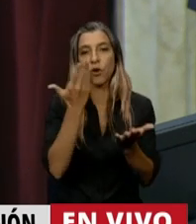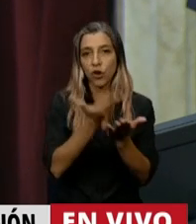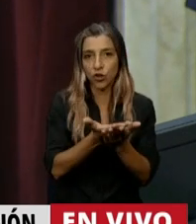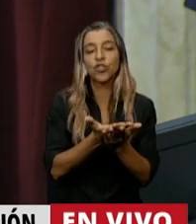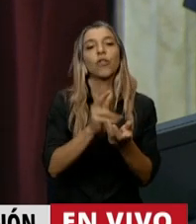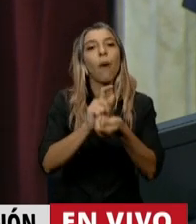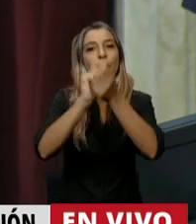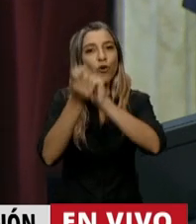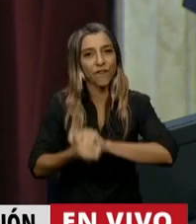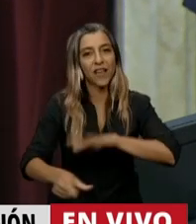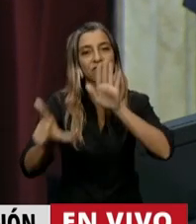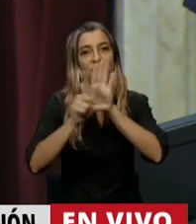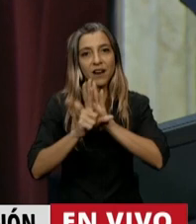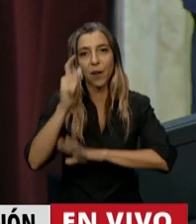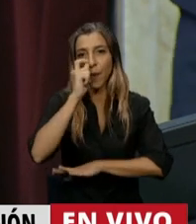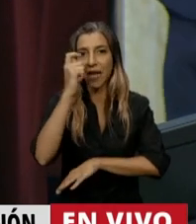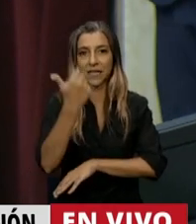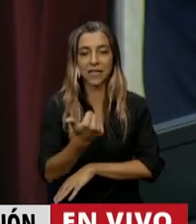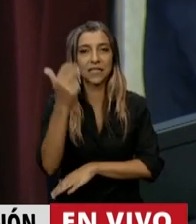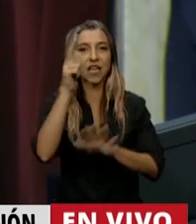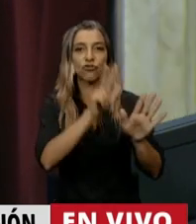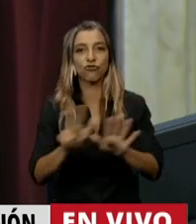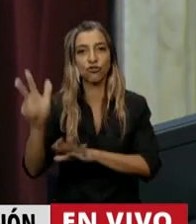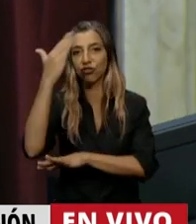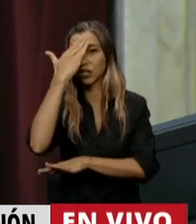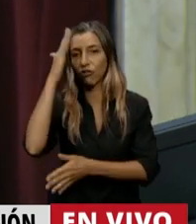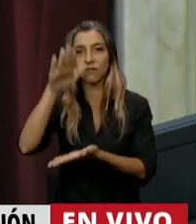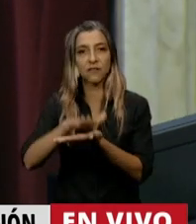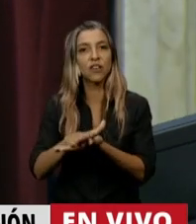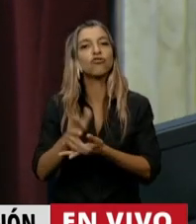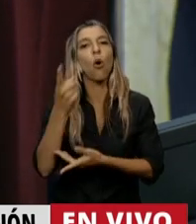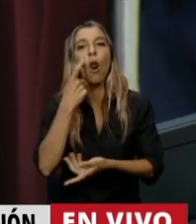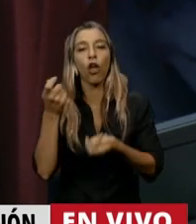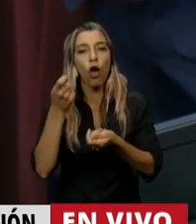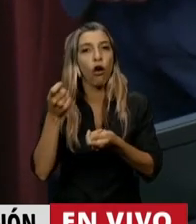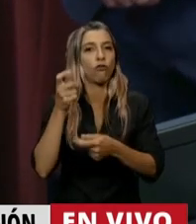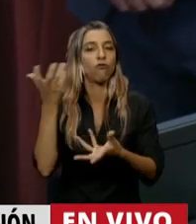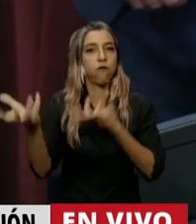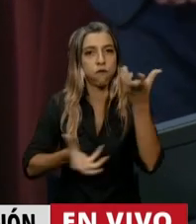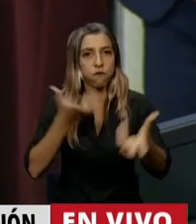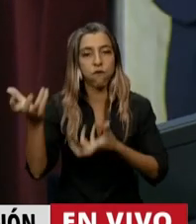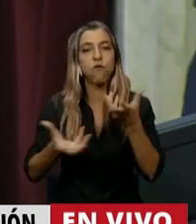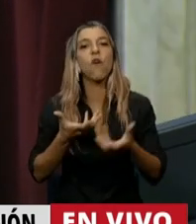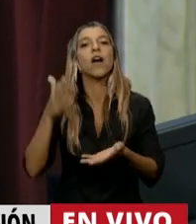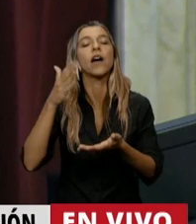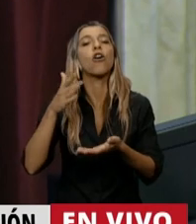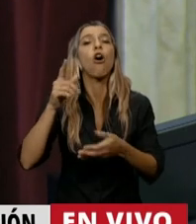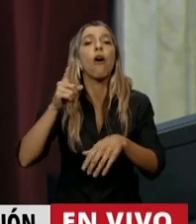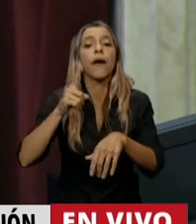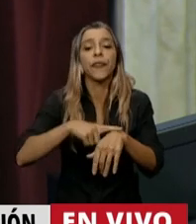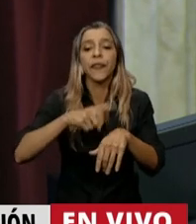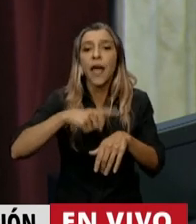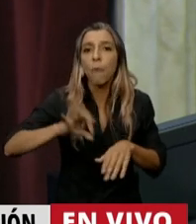modifica la ley 26 815 de manejo del fuego sobre el lapso mínimo de años que